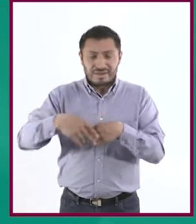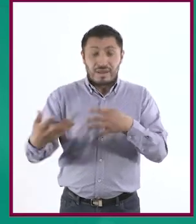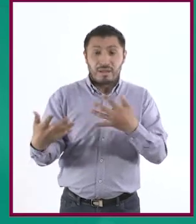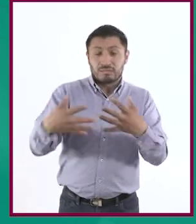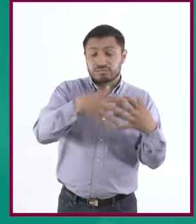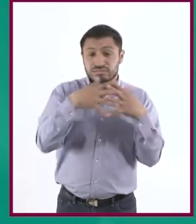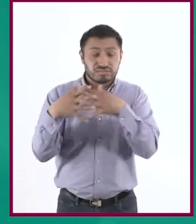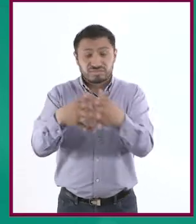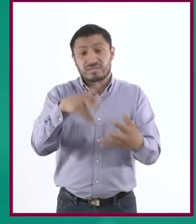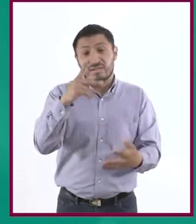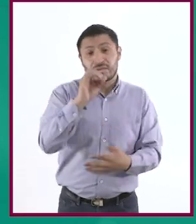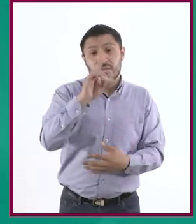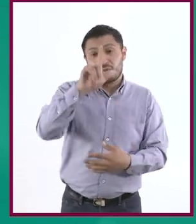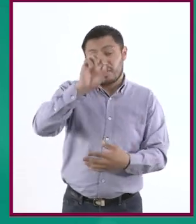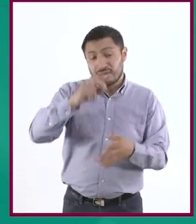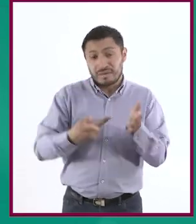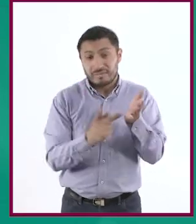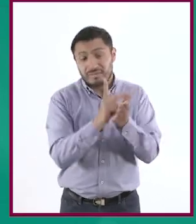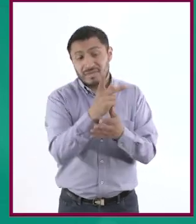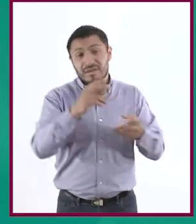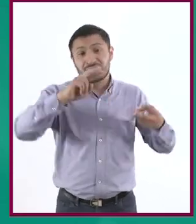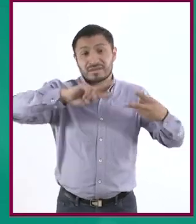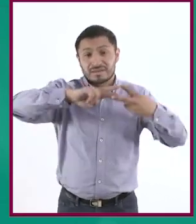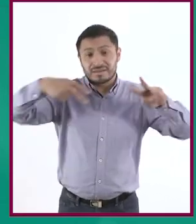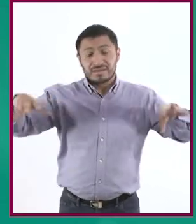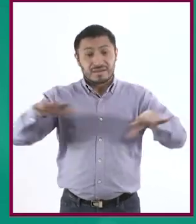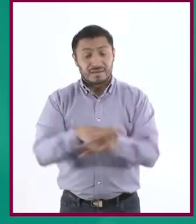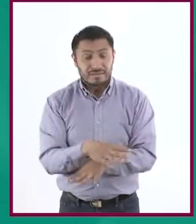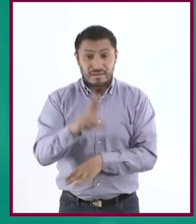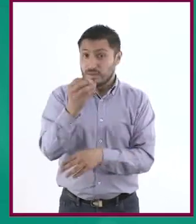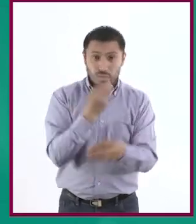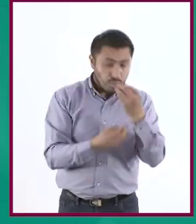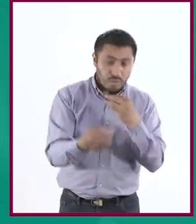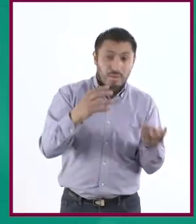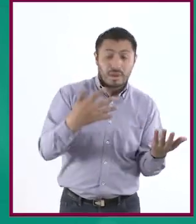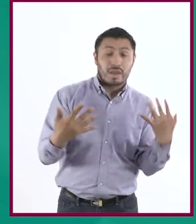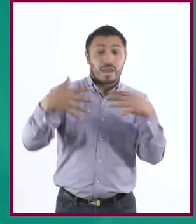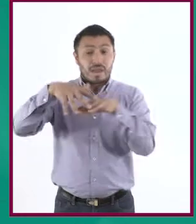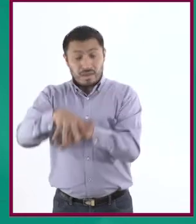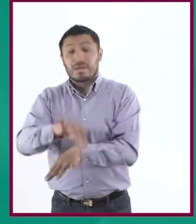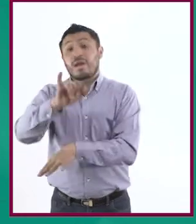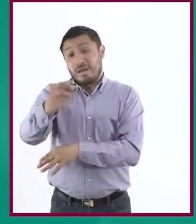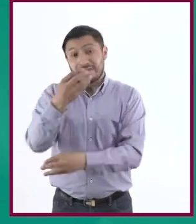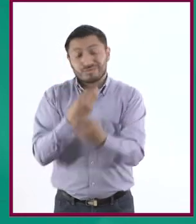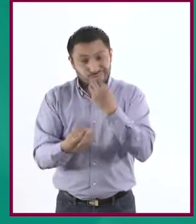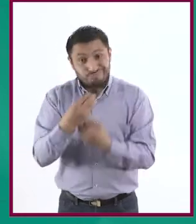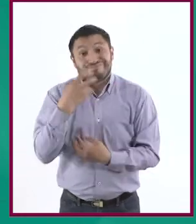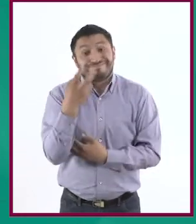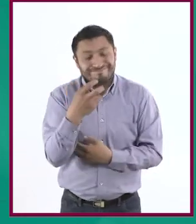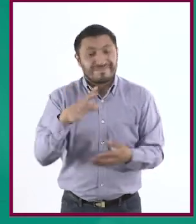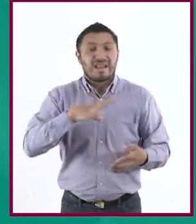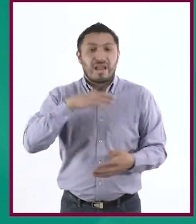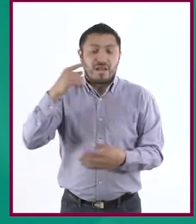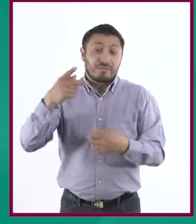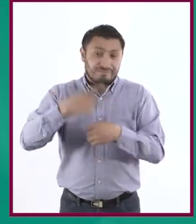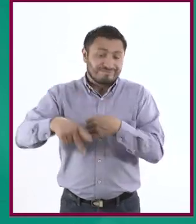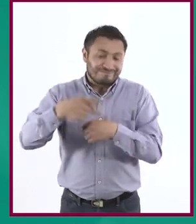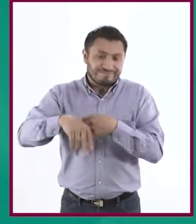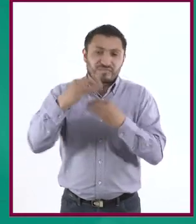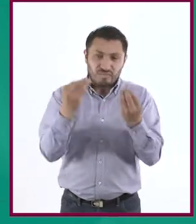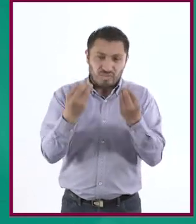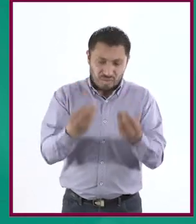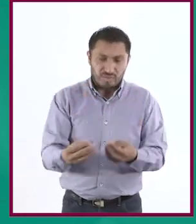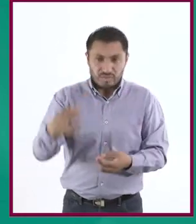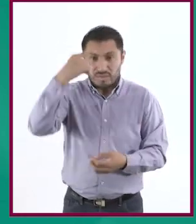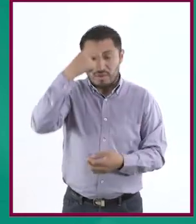mezcle ese polen de plantas transgénicas no comestibles con las comestibles, ¿no? Es decir, hay una serie de riesgos para la